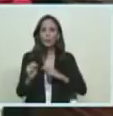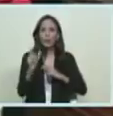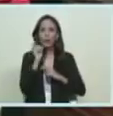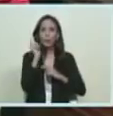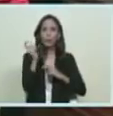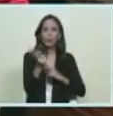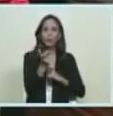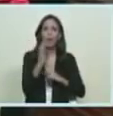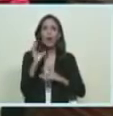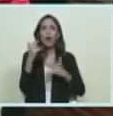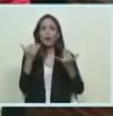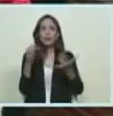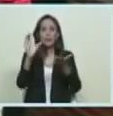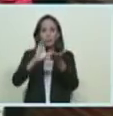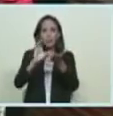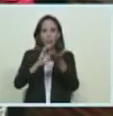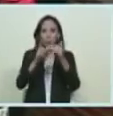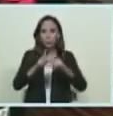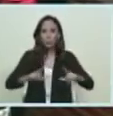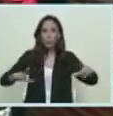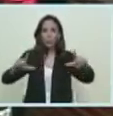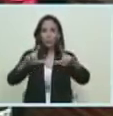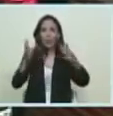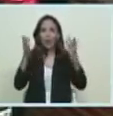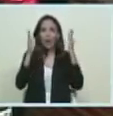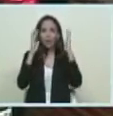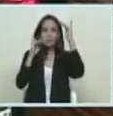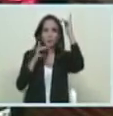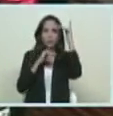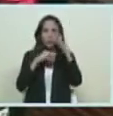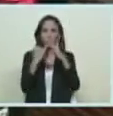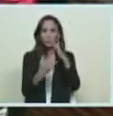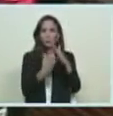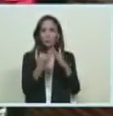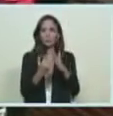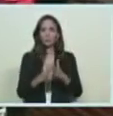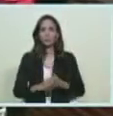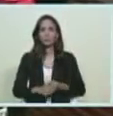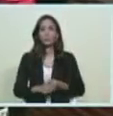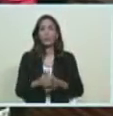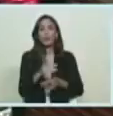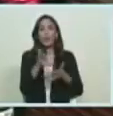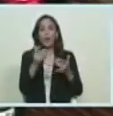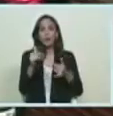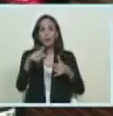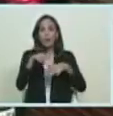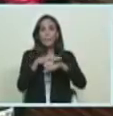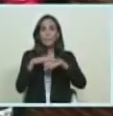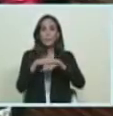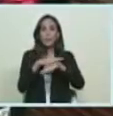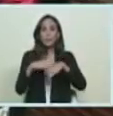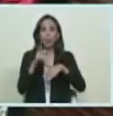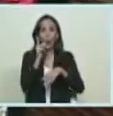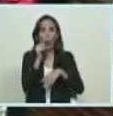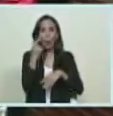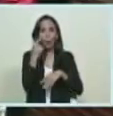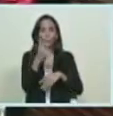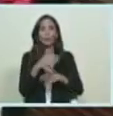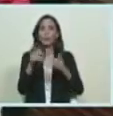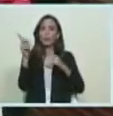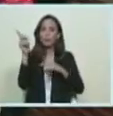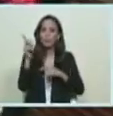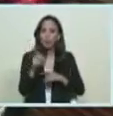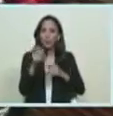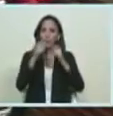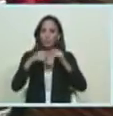atención inicial, Generalísimo Francisco de Miranda. Presidente, acá el ministro Pedro Infante, pues también